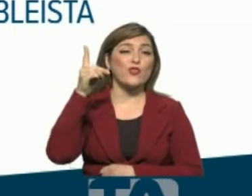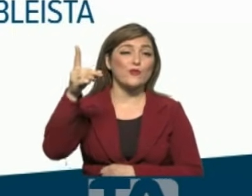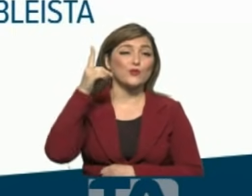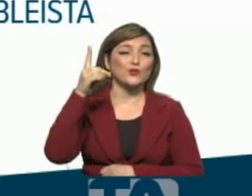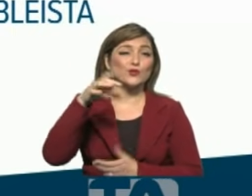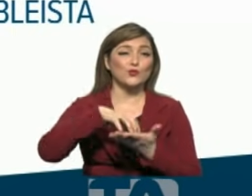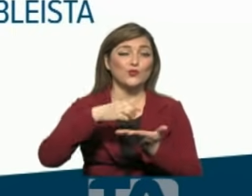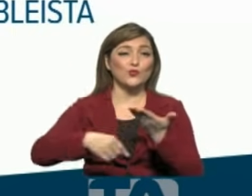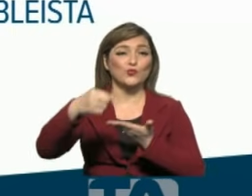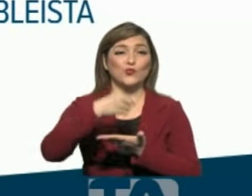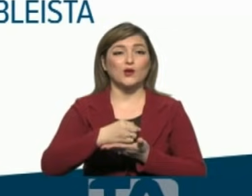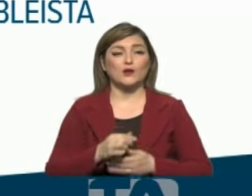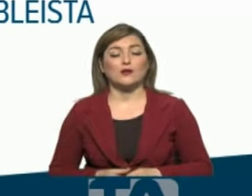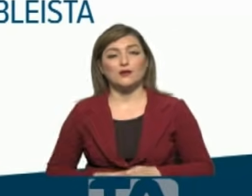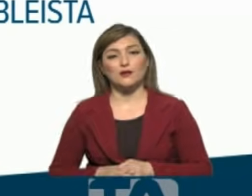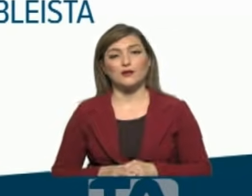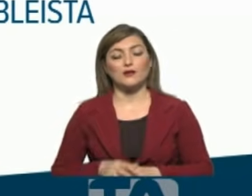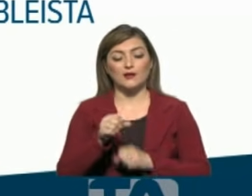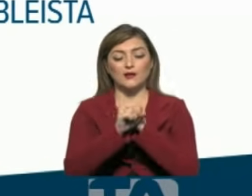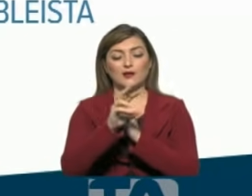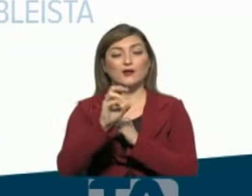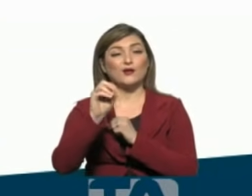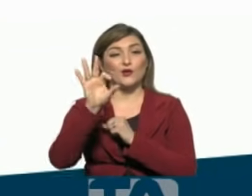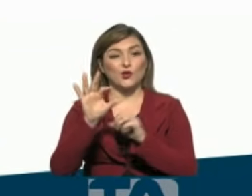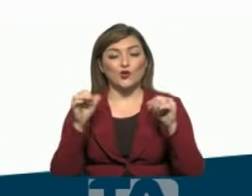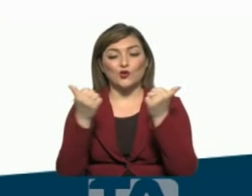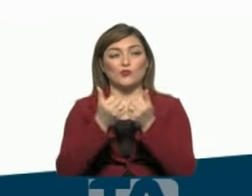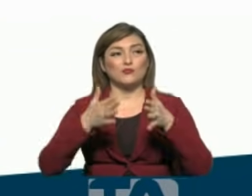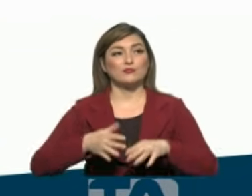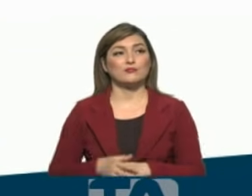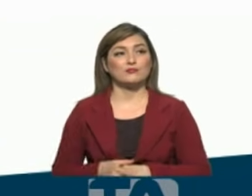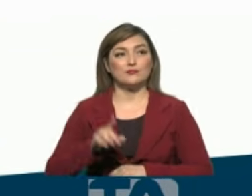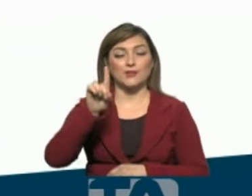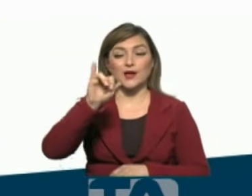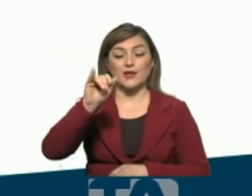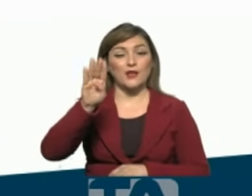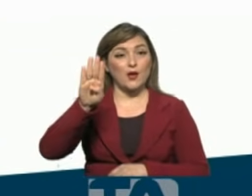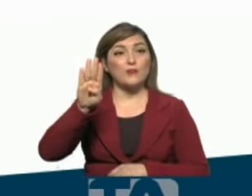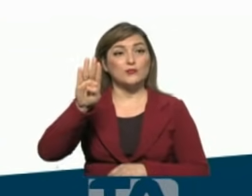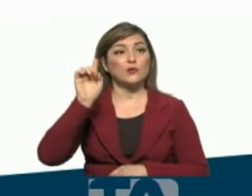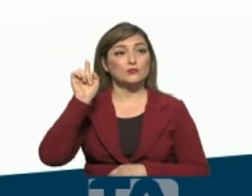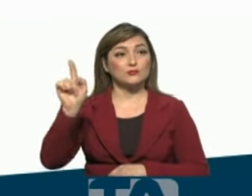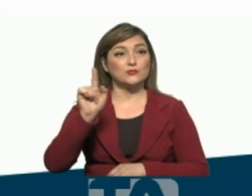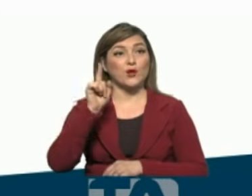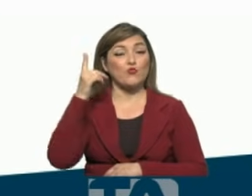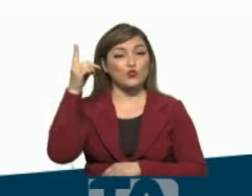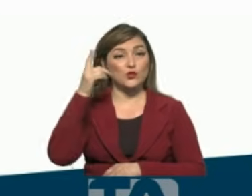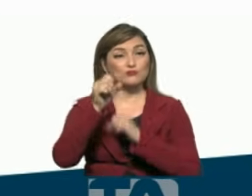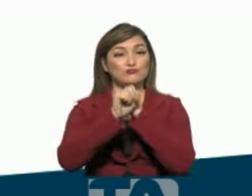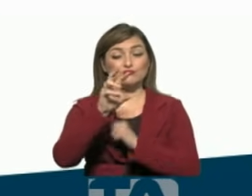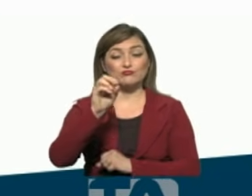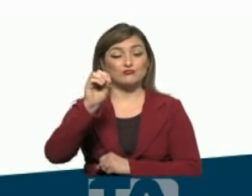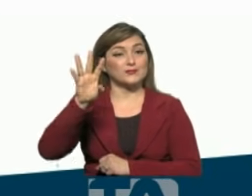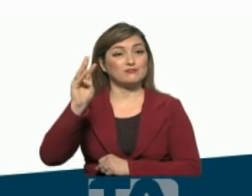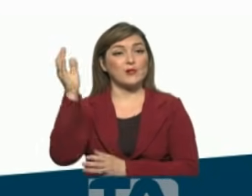la provincia del Guayas y en 2009 asambleísta. Soledad Diab también fue diputada en 2006. Ganó la corona de